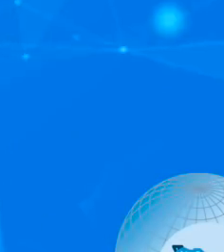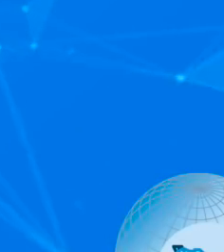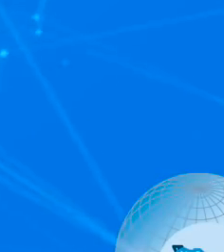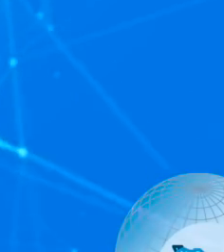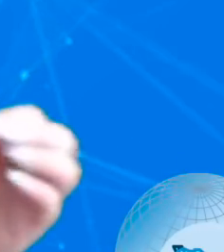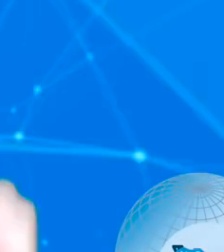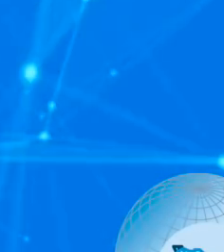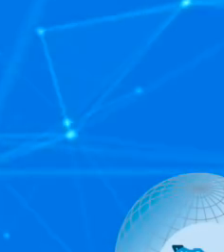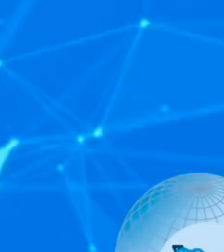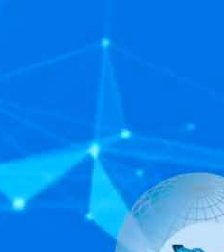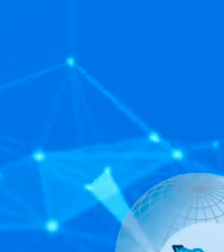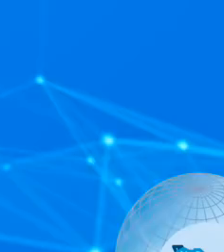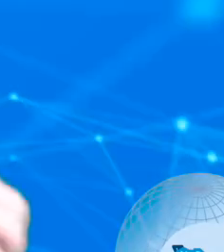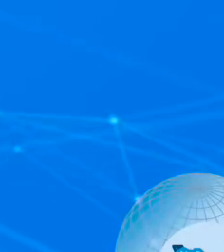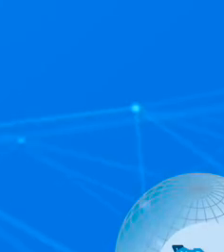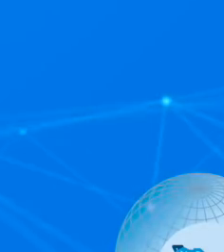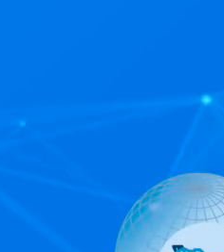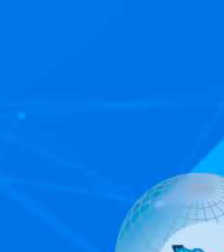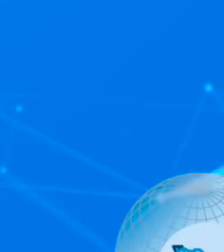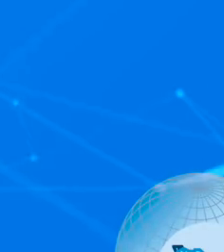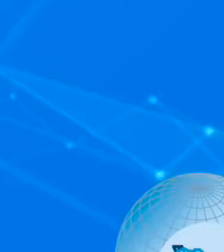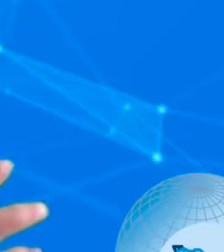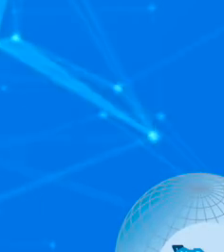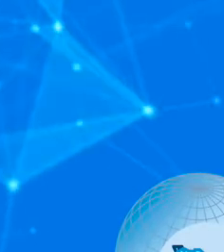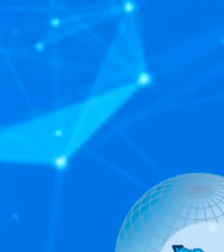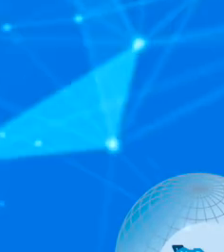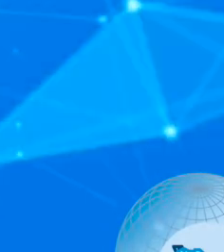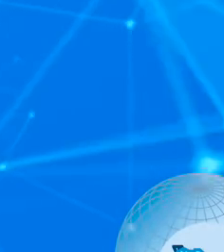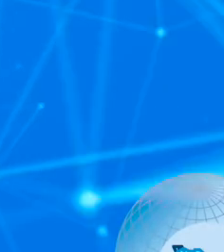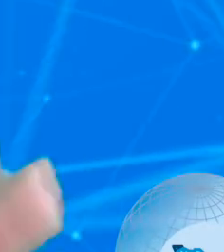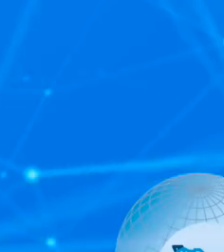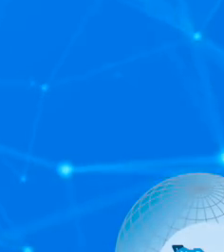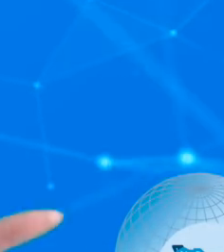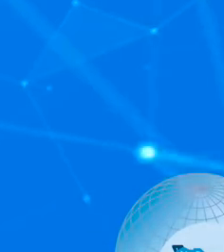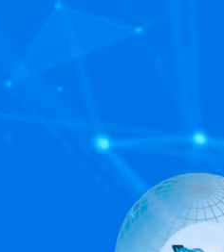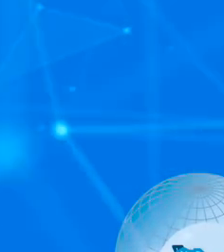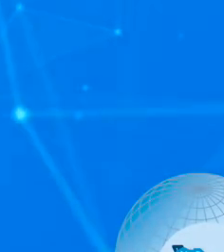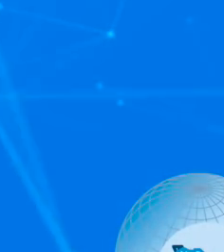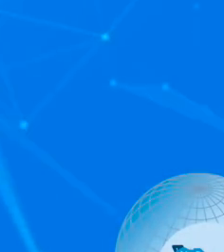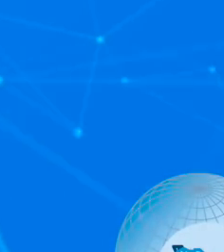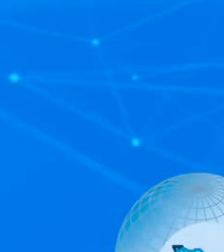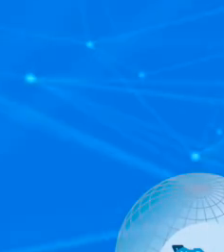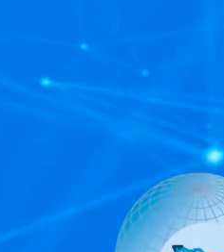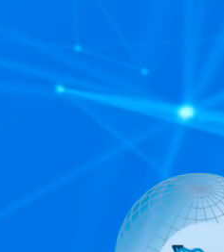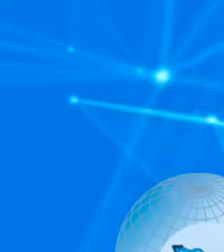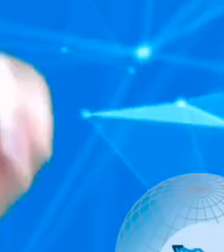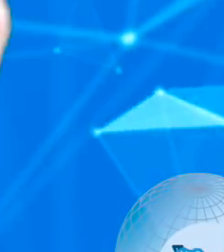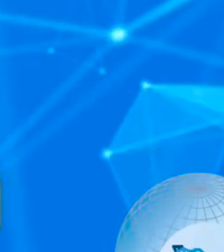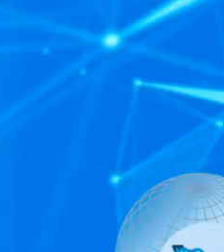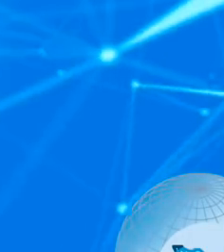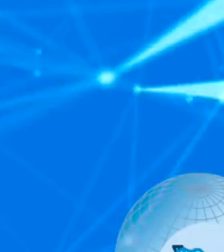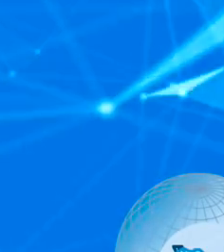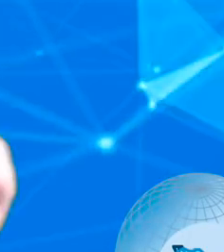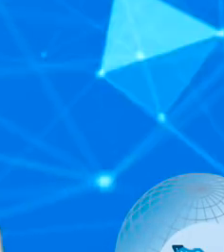cuanto a las redes. El presidente López Obrador ya está sumando esfuerzos y está hablando de la creación de una empresa de telecomunicaciones